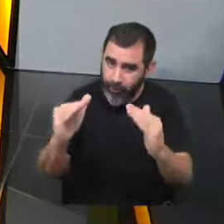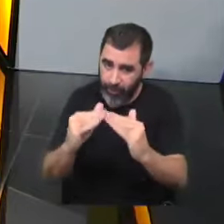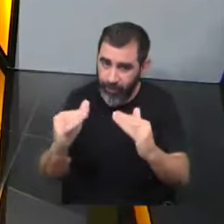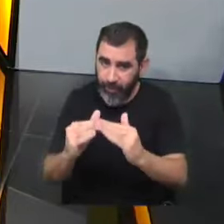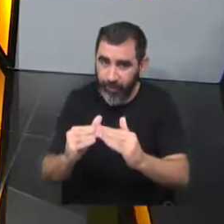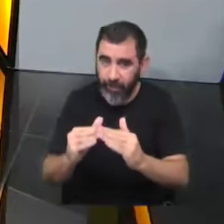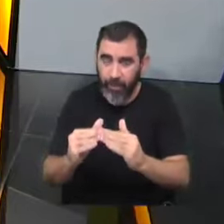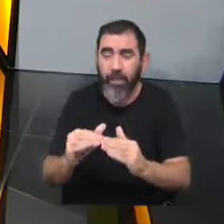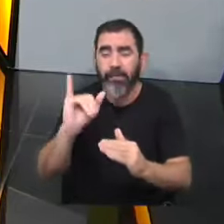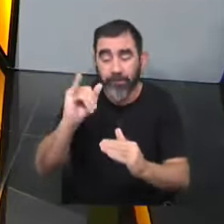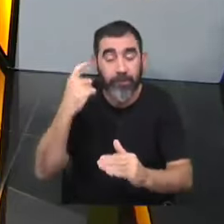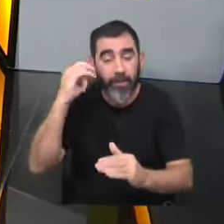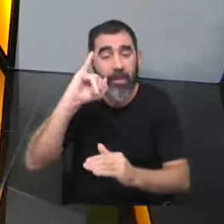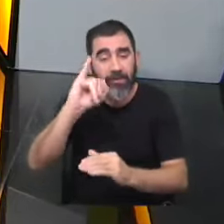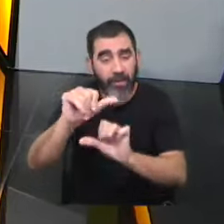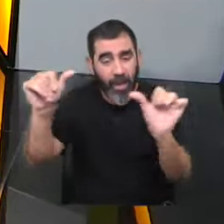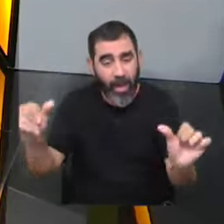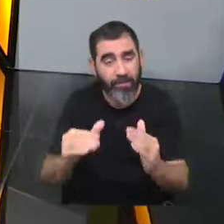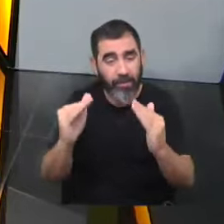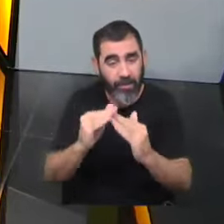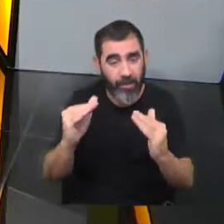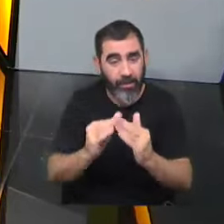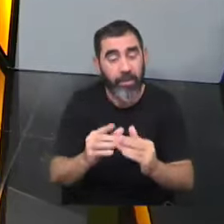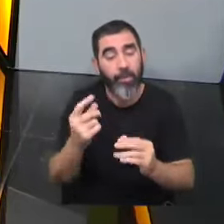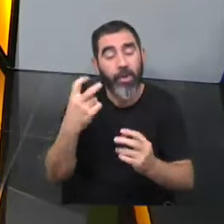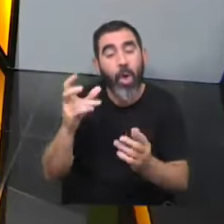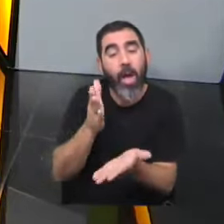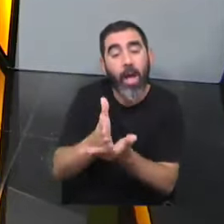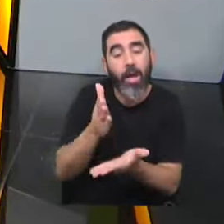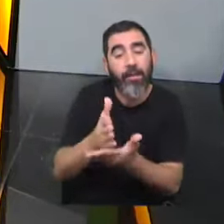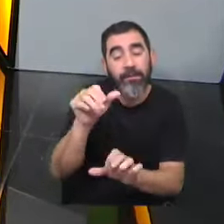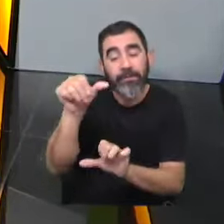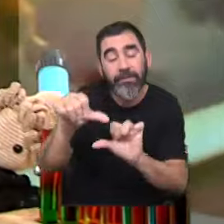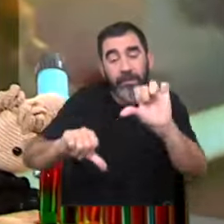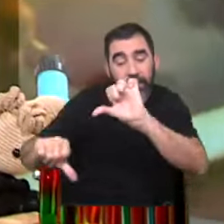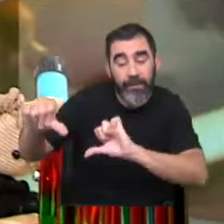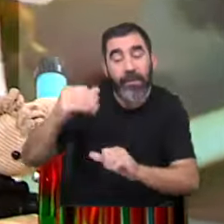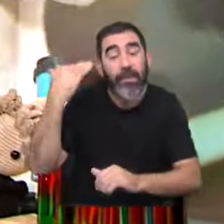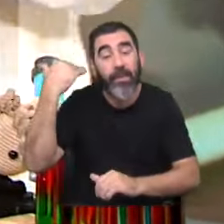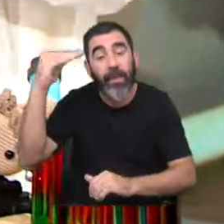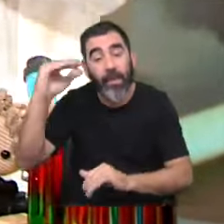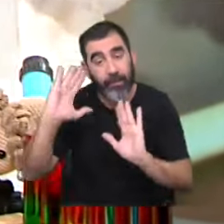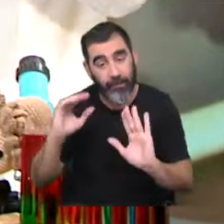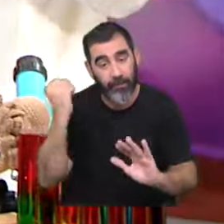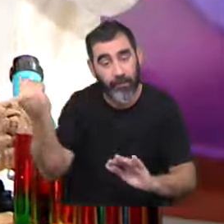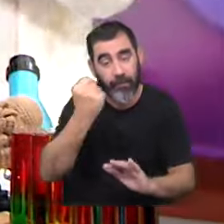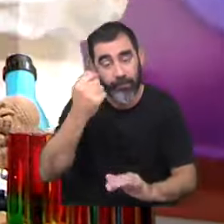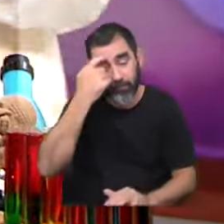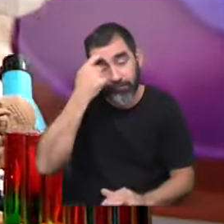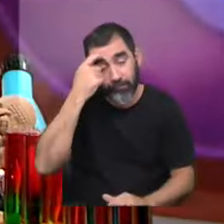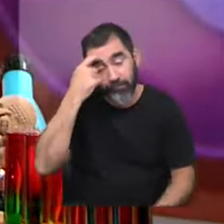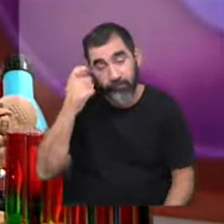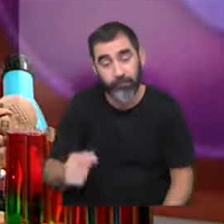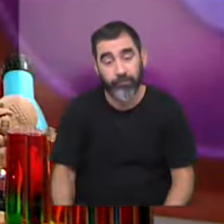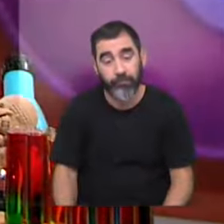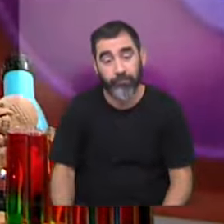Sí, justamente la idea que sí, que lo hagan, pero siempre hay que conseguirse un asistente de laboratorio adulto, es lo que siempre les digo, incluso en los experimentos que después